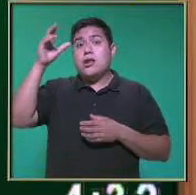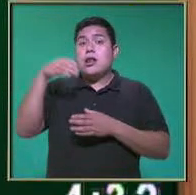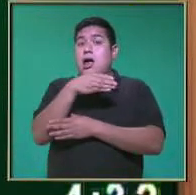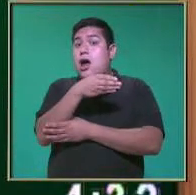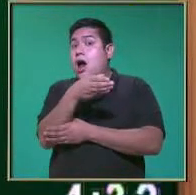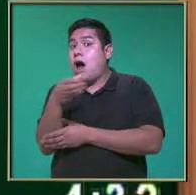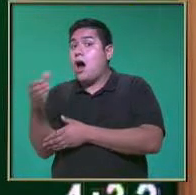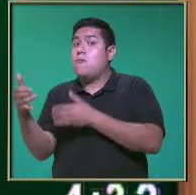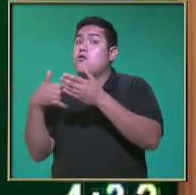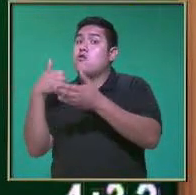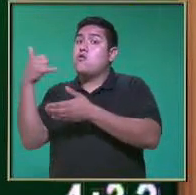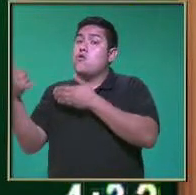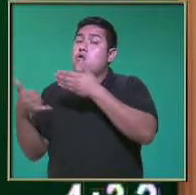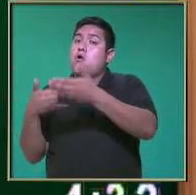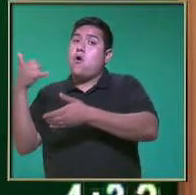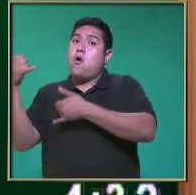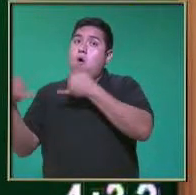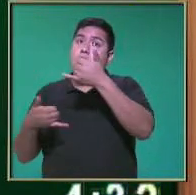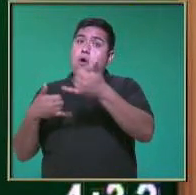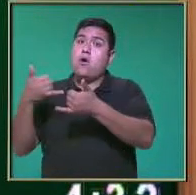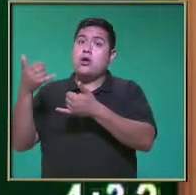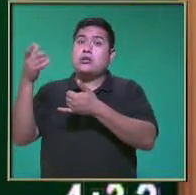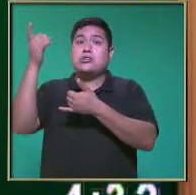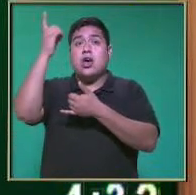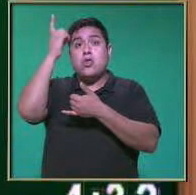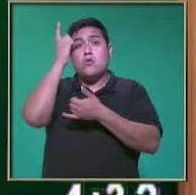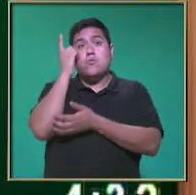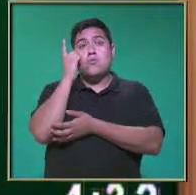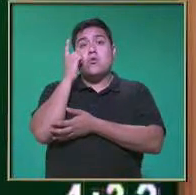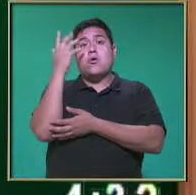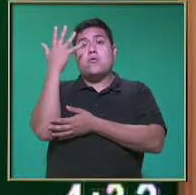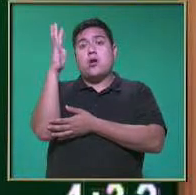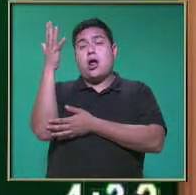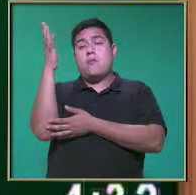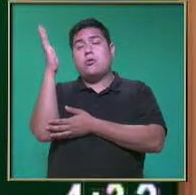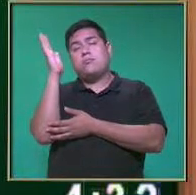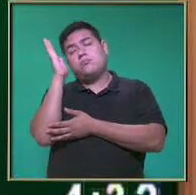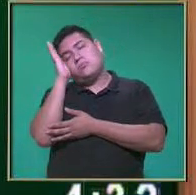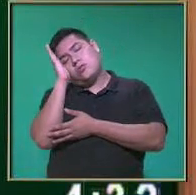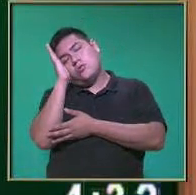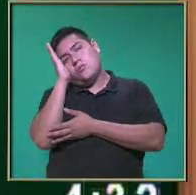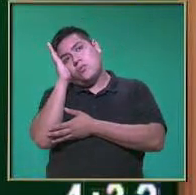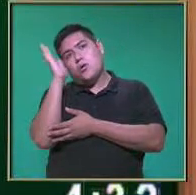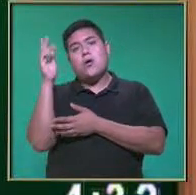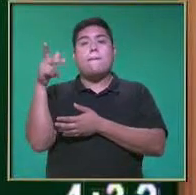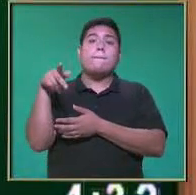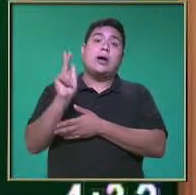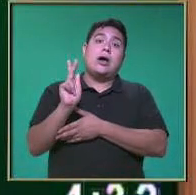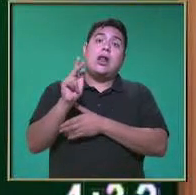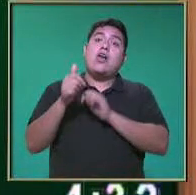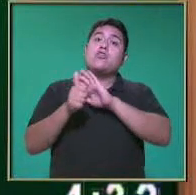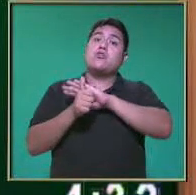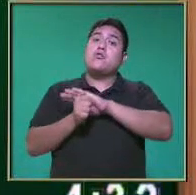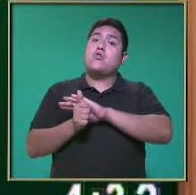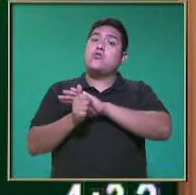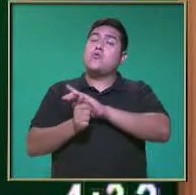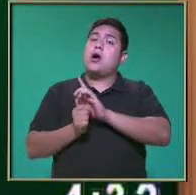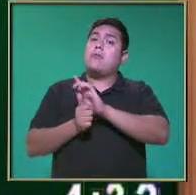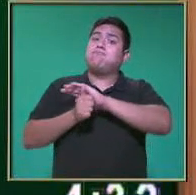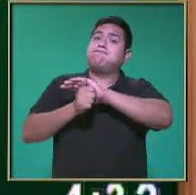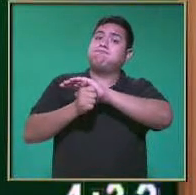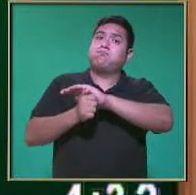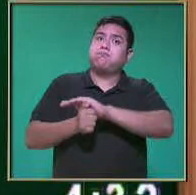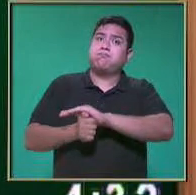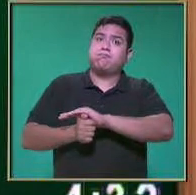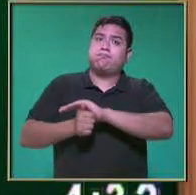campo, jugó e incluso se durmió debajo de un árbol. Mientras tanto, la tortuga caminó lenta,